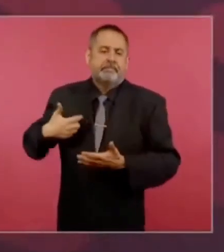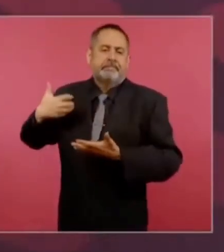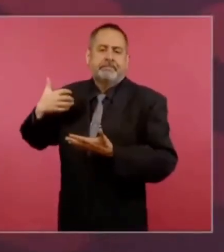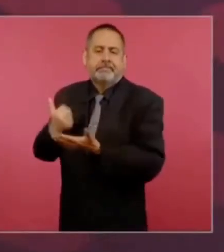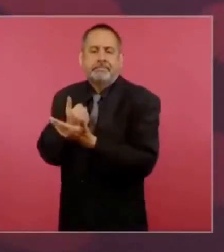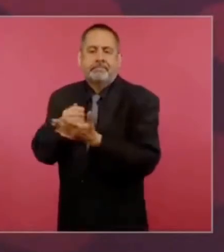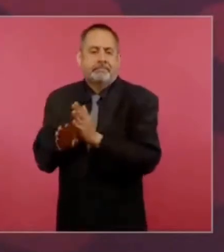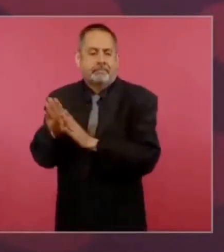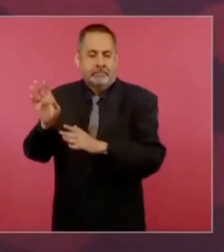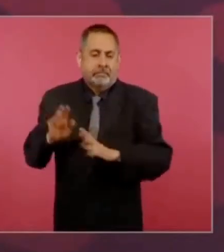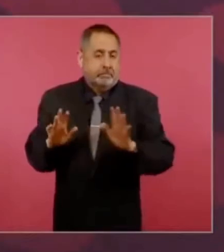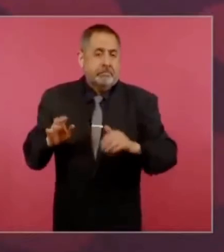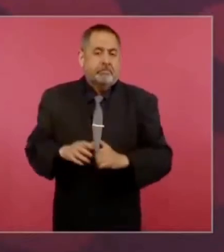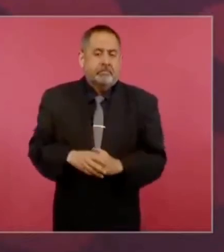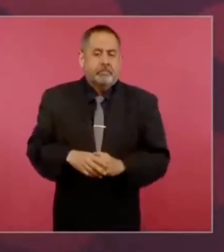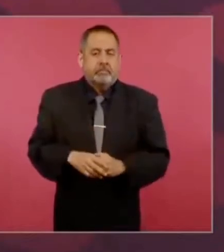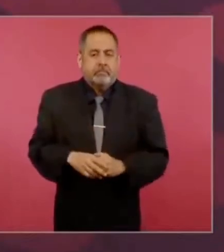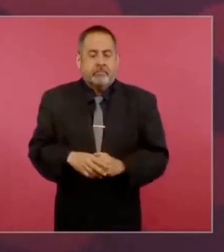porque hubiésemos ganado,